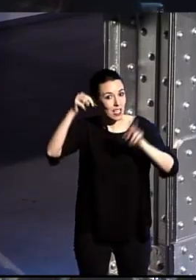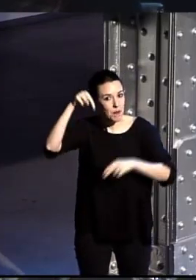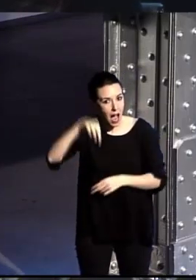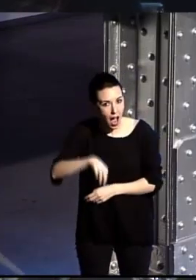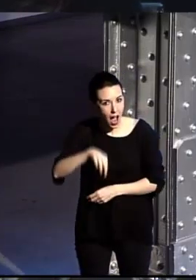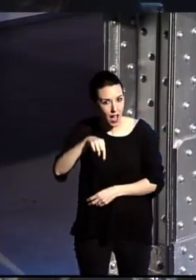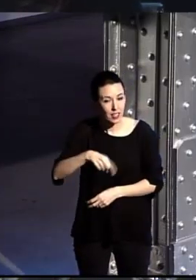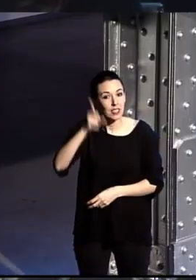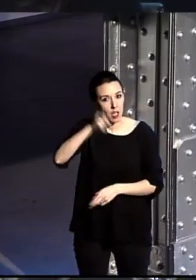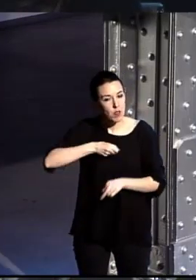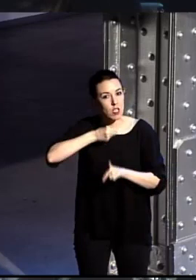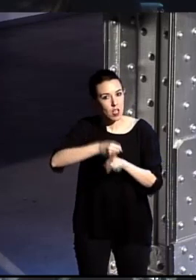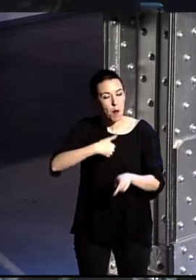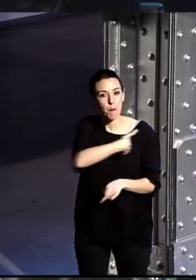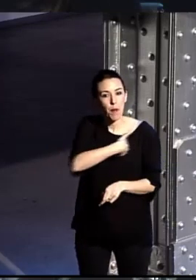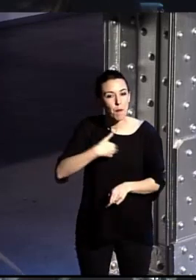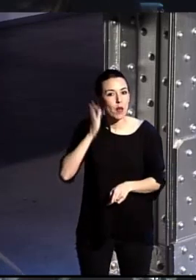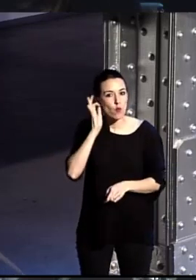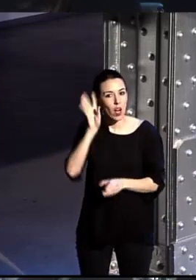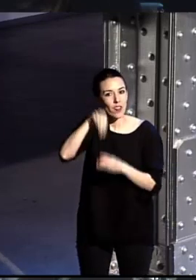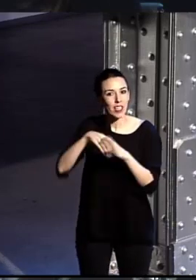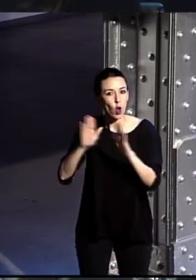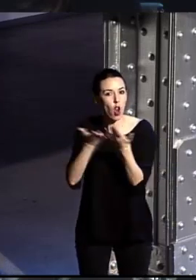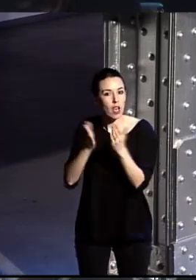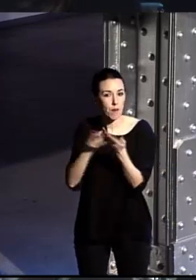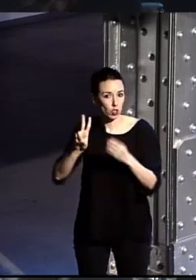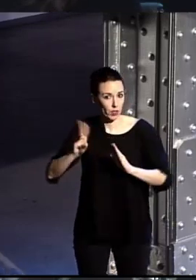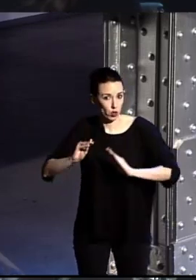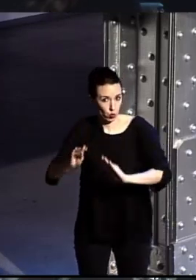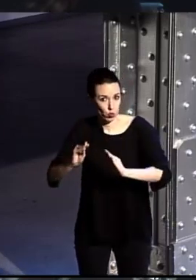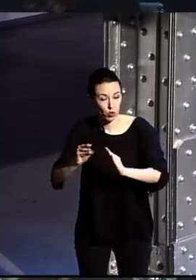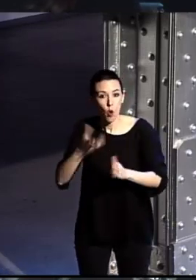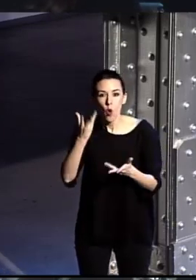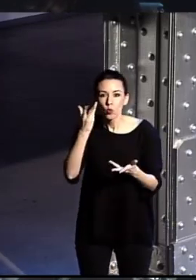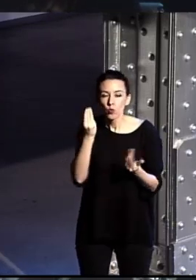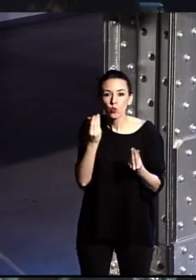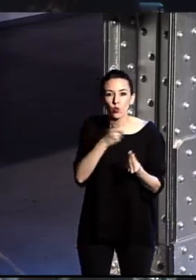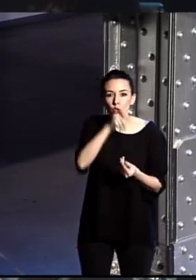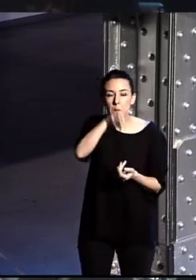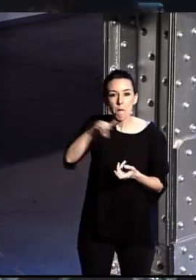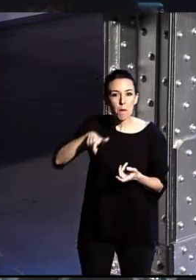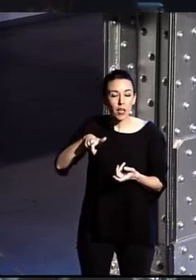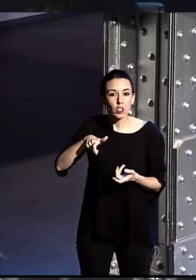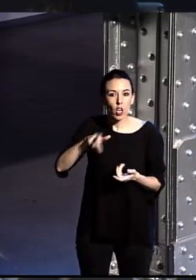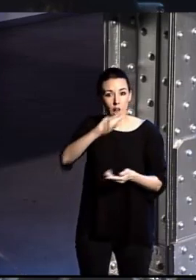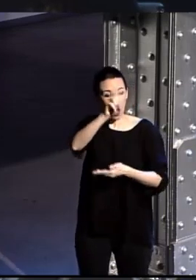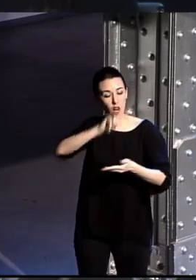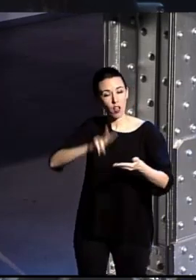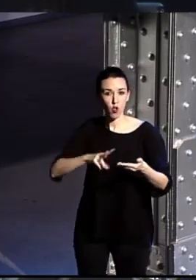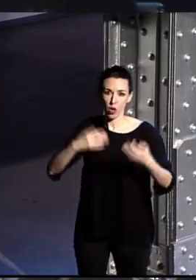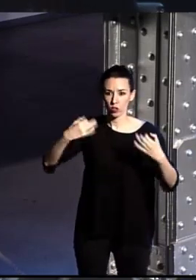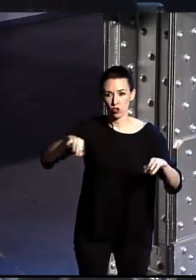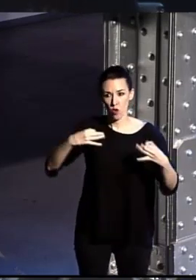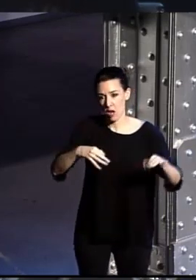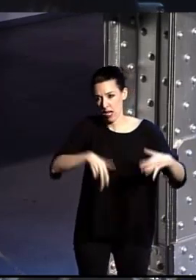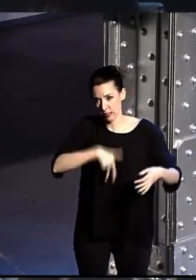y poder reivindicar el papel de la mujer en la novela de Julio Verne, porque muchas de las personas, los lectores así más normales